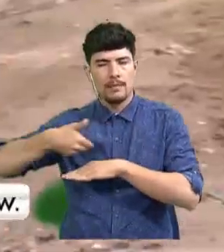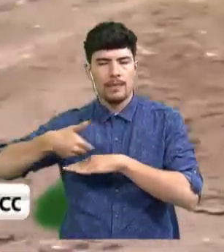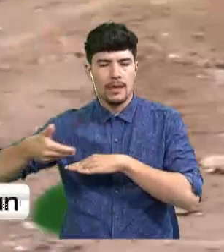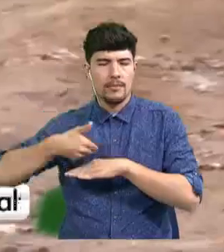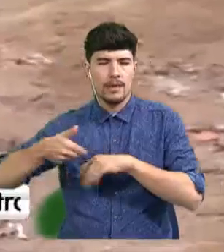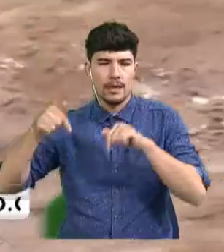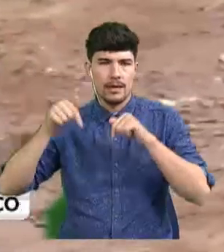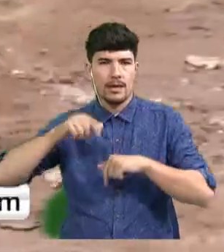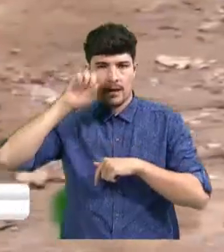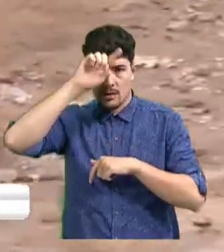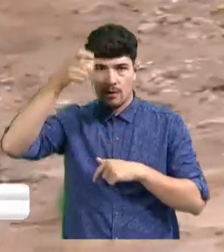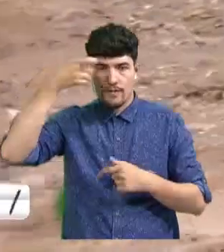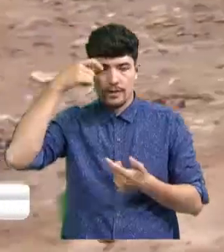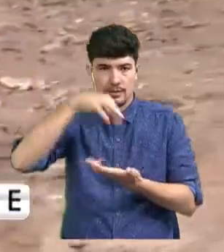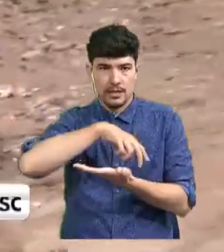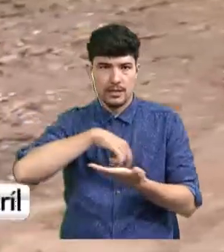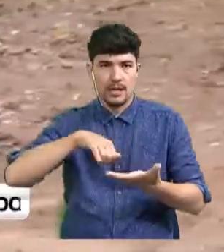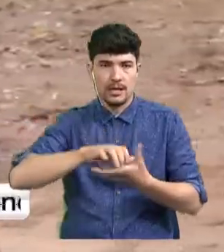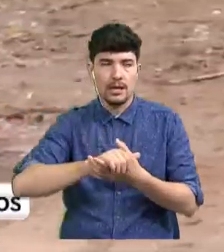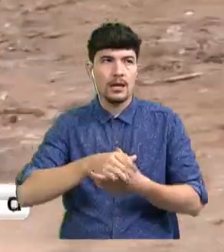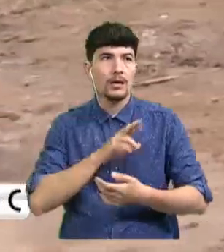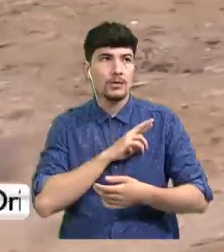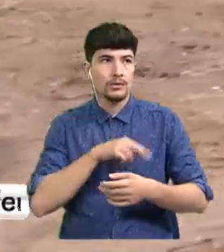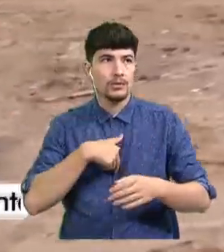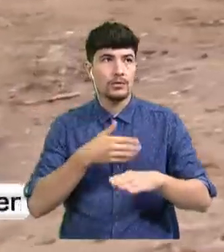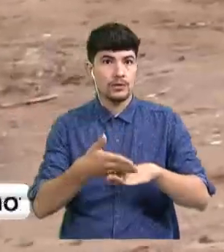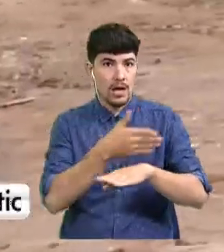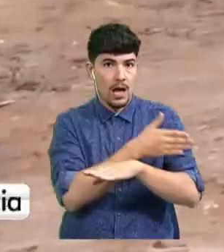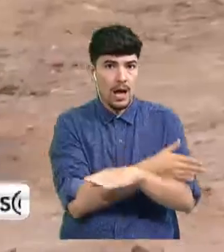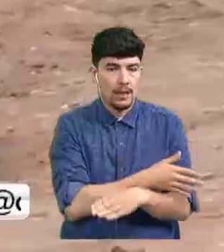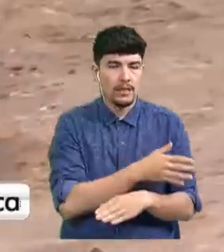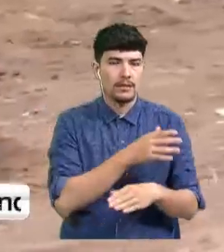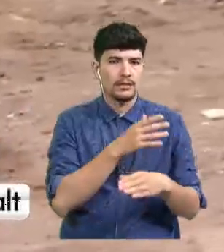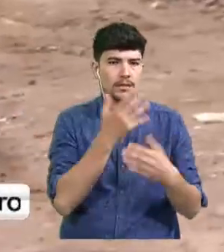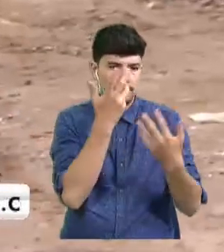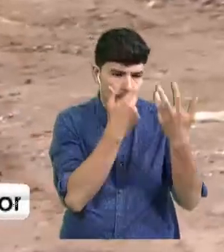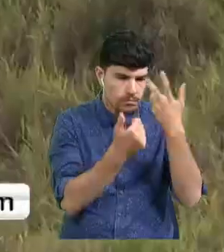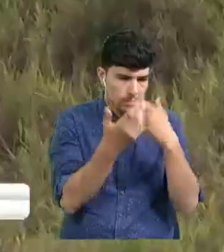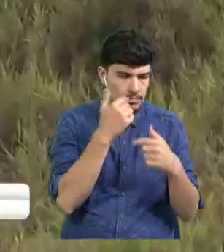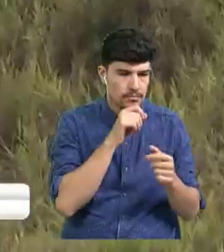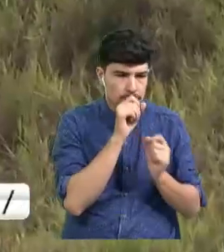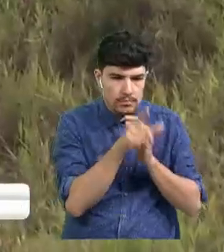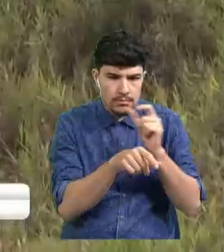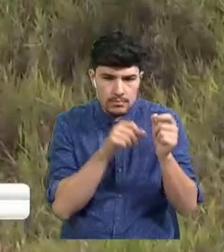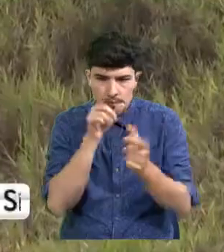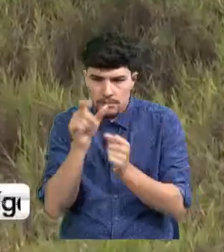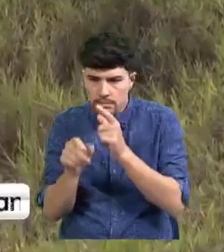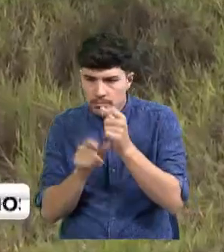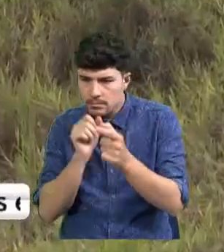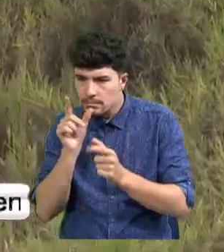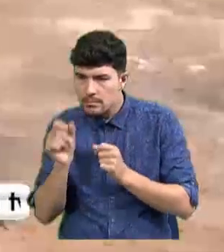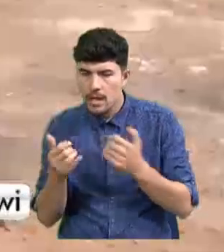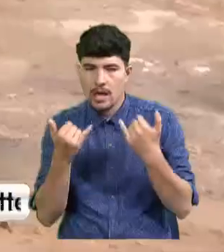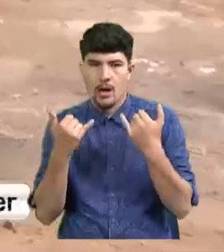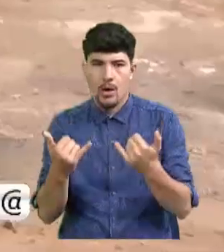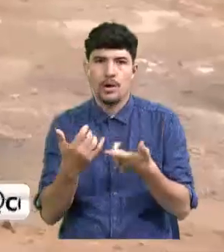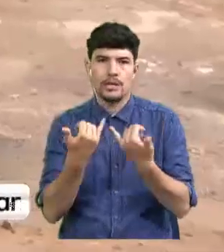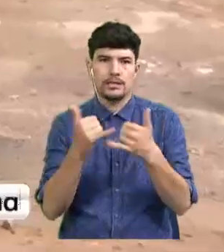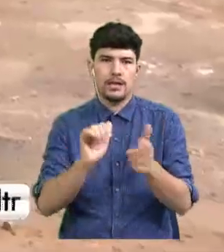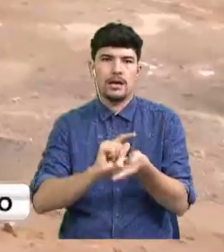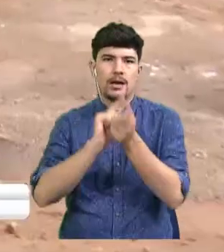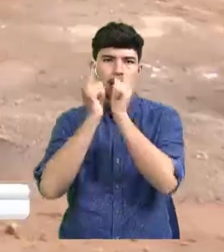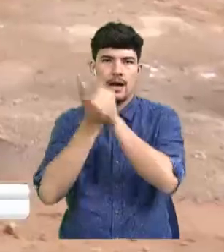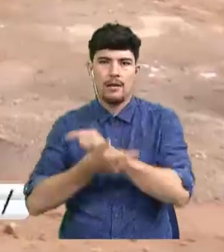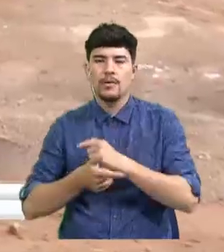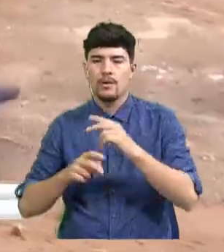priorizando a lo largo de este año, donde hicimos el ejercicio primero de escritorio y hoy pasándolo a la